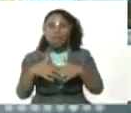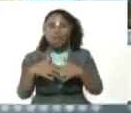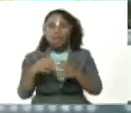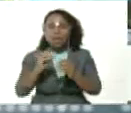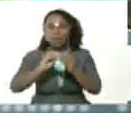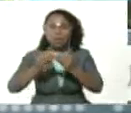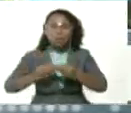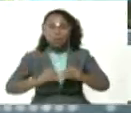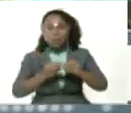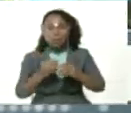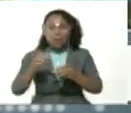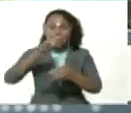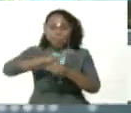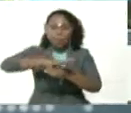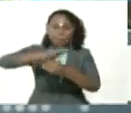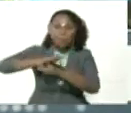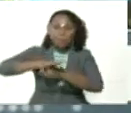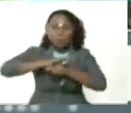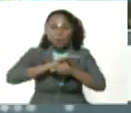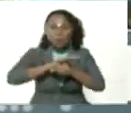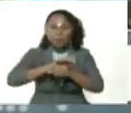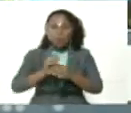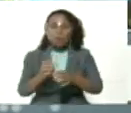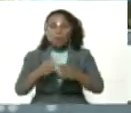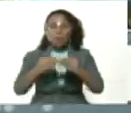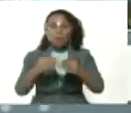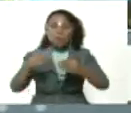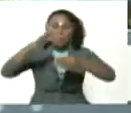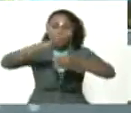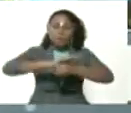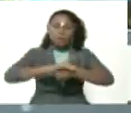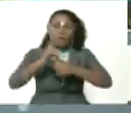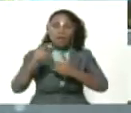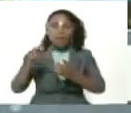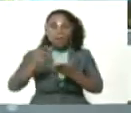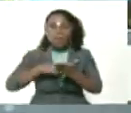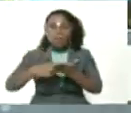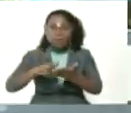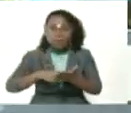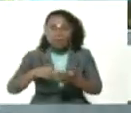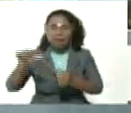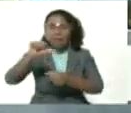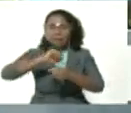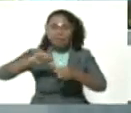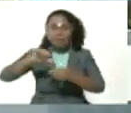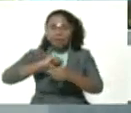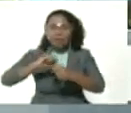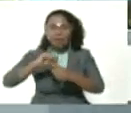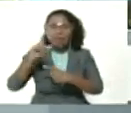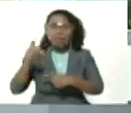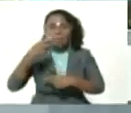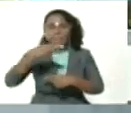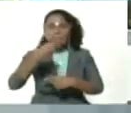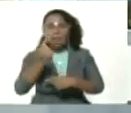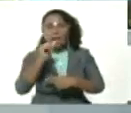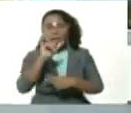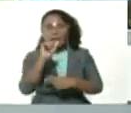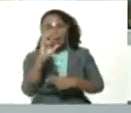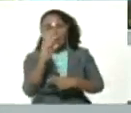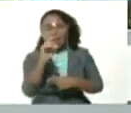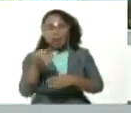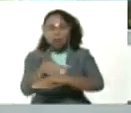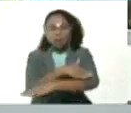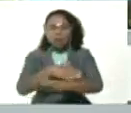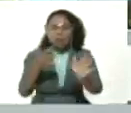envasado de margarina, de aceite, en la vía de Payara,